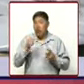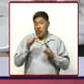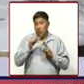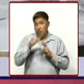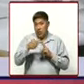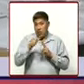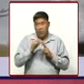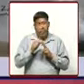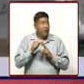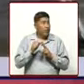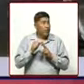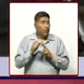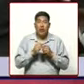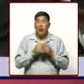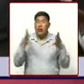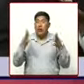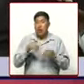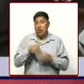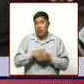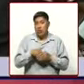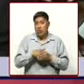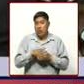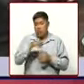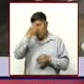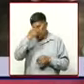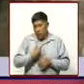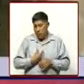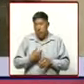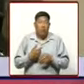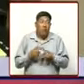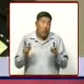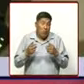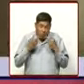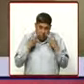opción que sea sin votación nominal, vamos a ver qué opción toma,